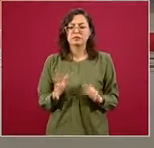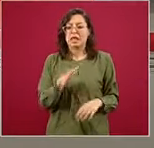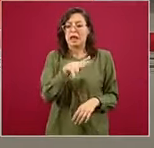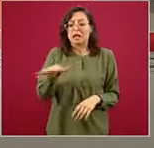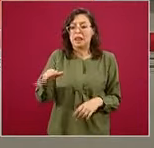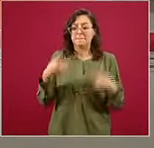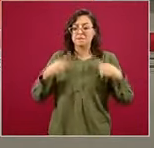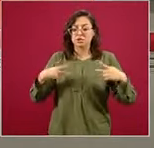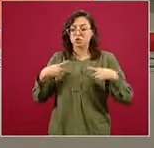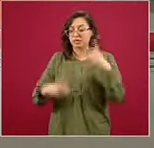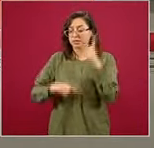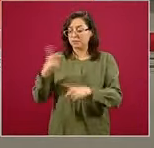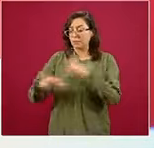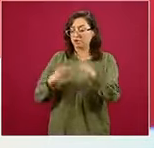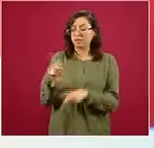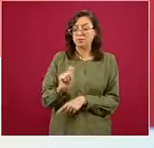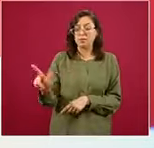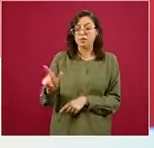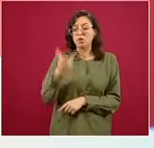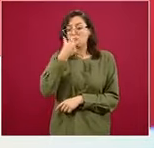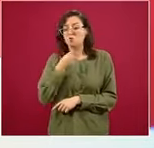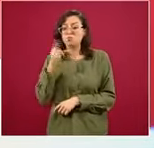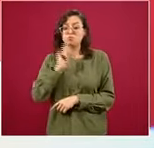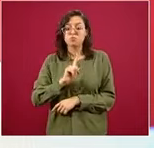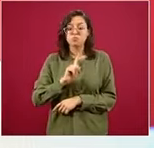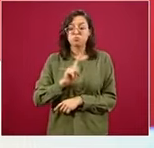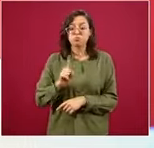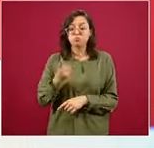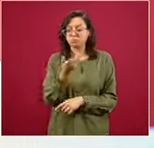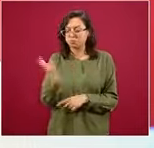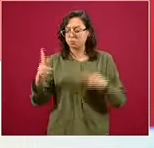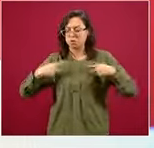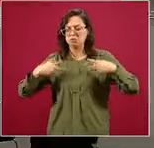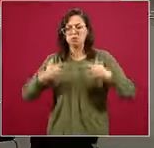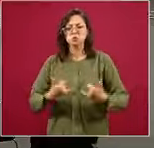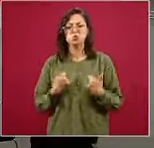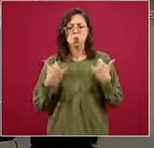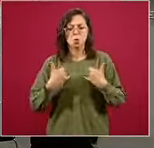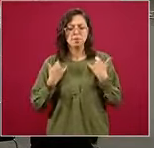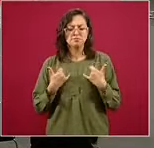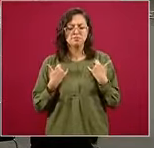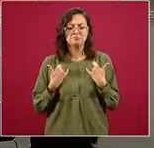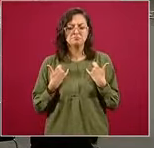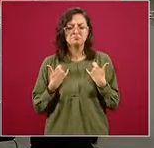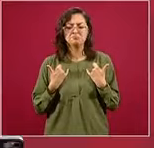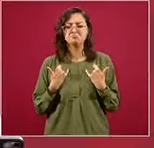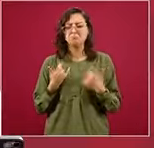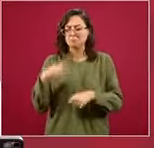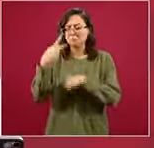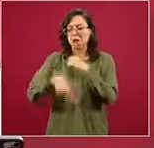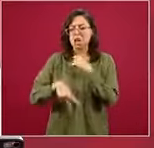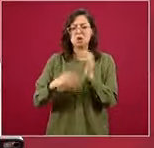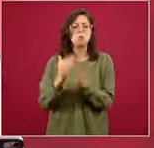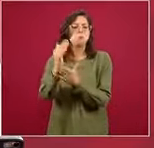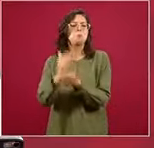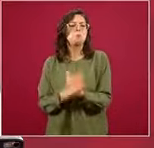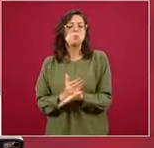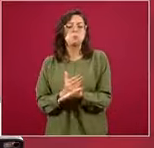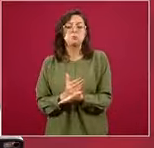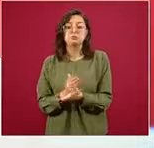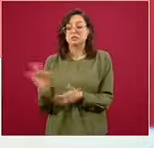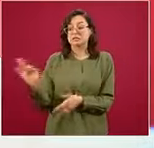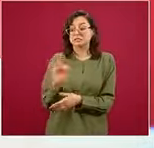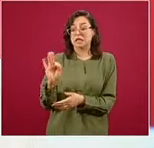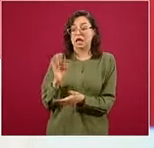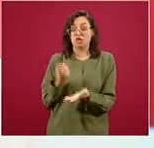deportistas profesionales y hombres o mujeres son gente joven y tienen un riesgo menor, a menos que padezcan